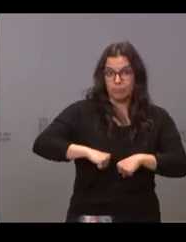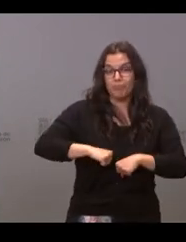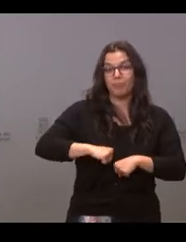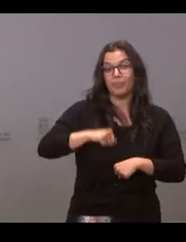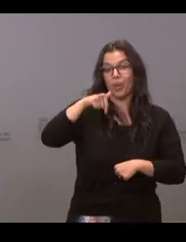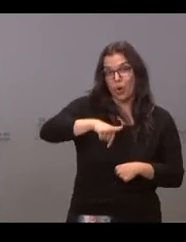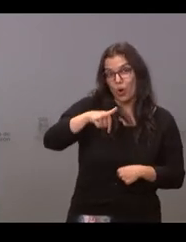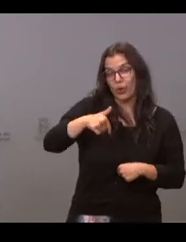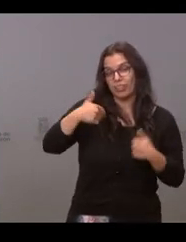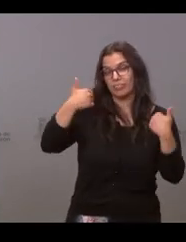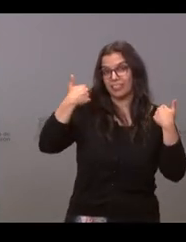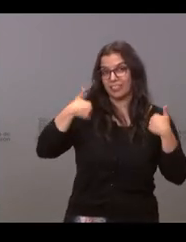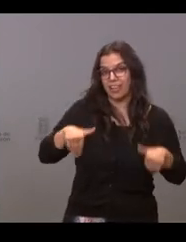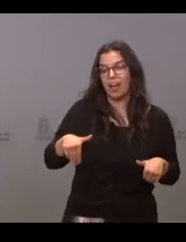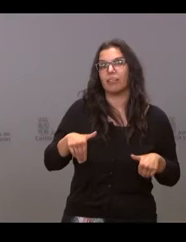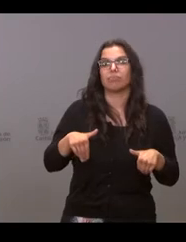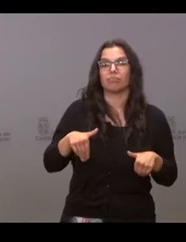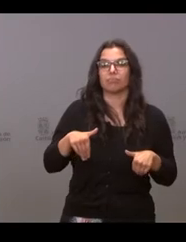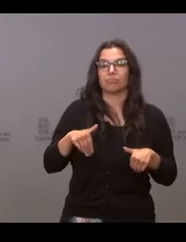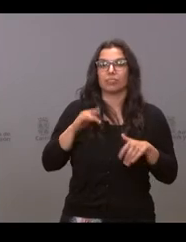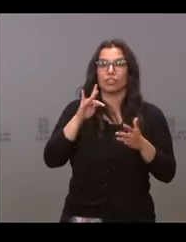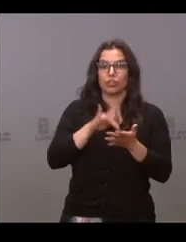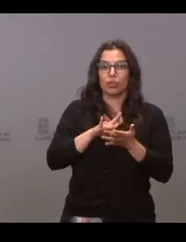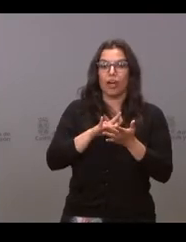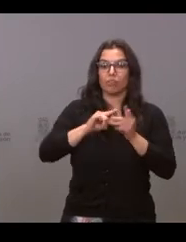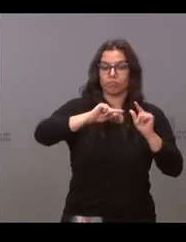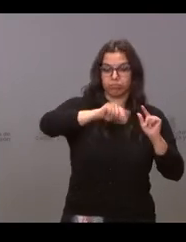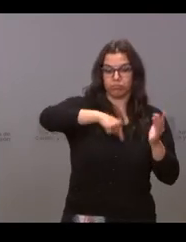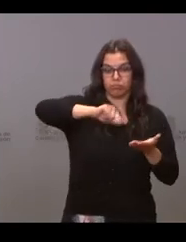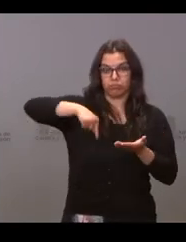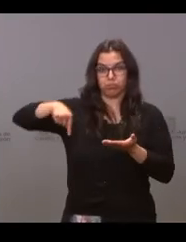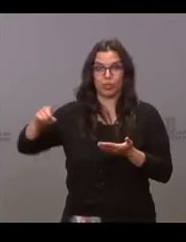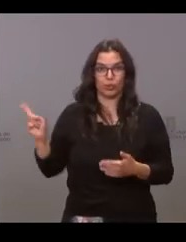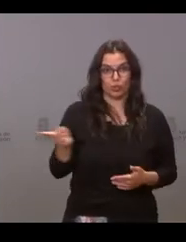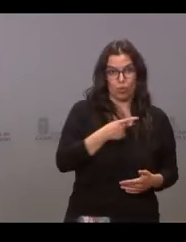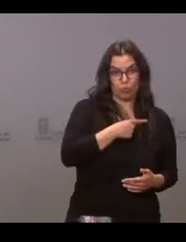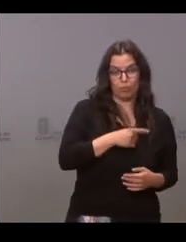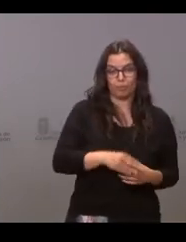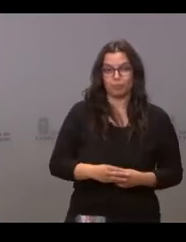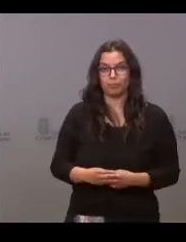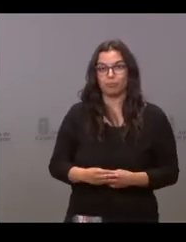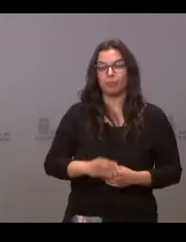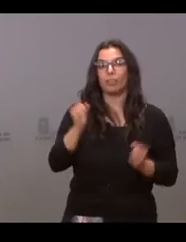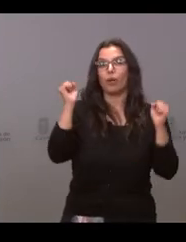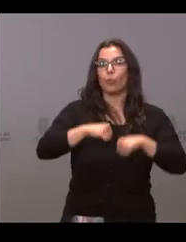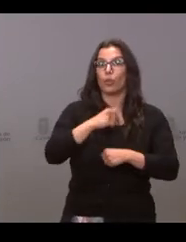en la que todos nos encontramos en la que hemos firmado esos acuerdos esos tres acuerdos para impulsar lo que decía